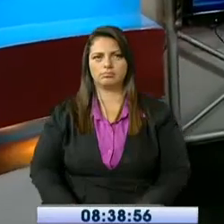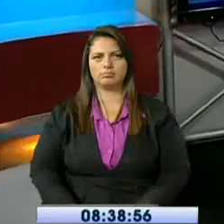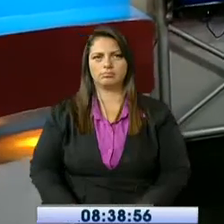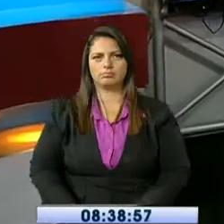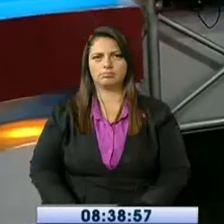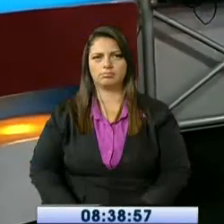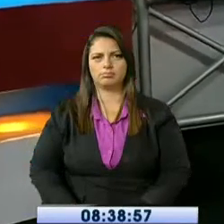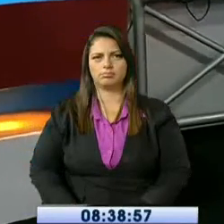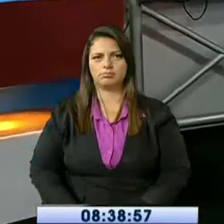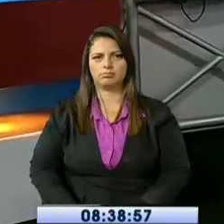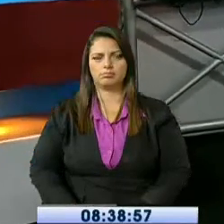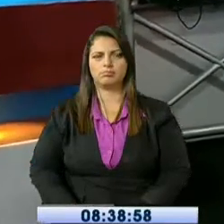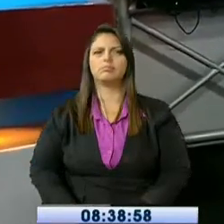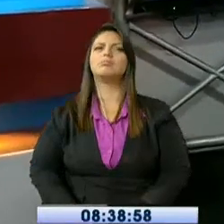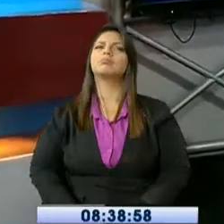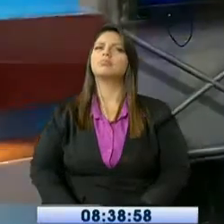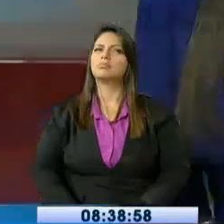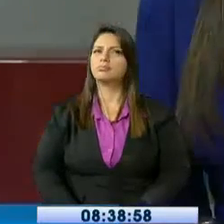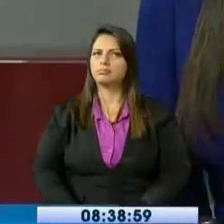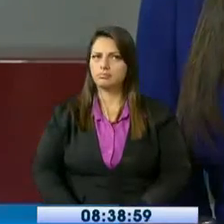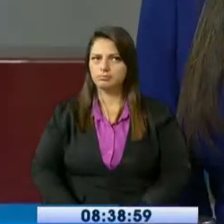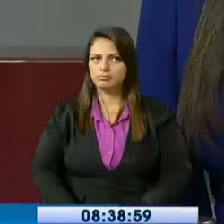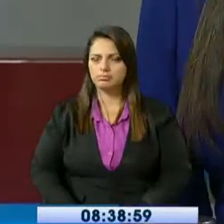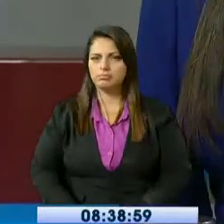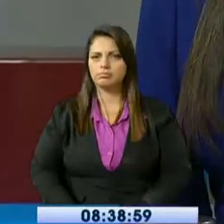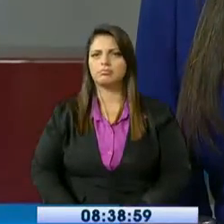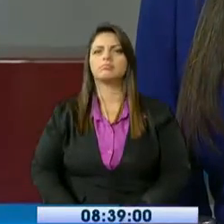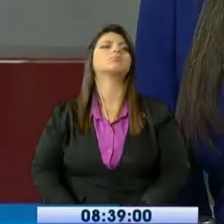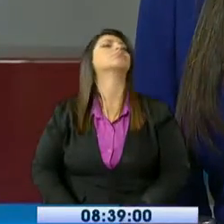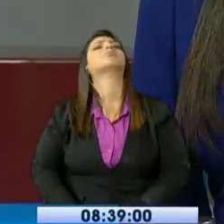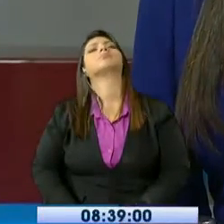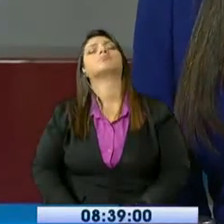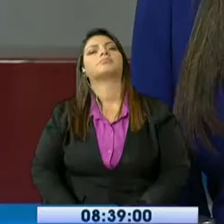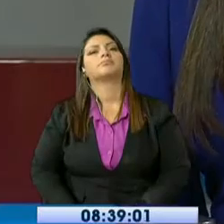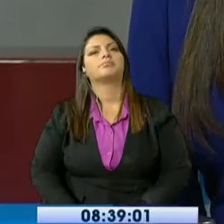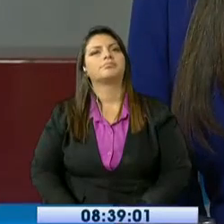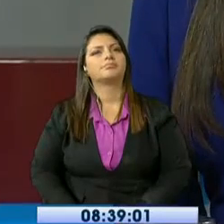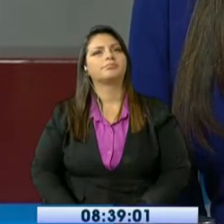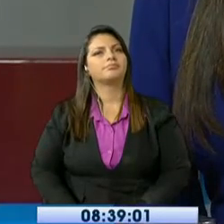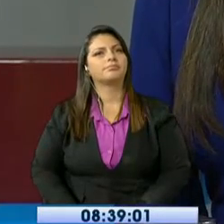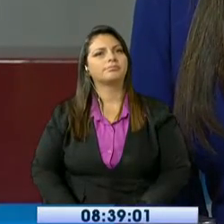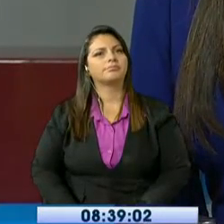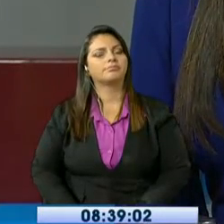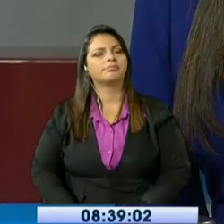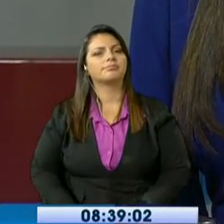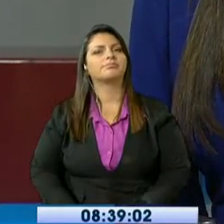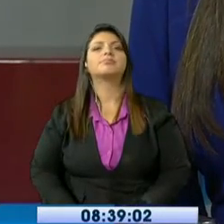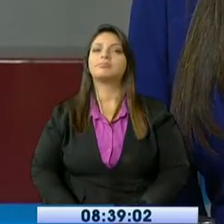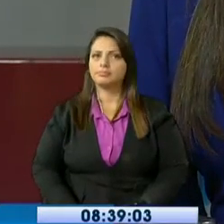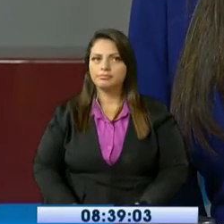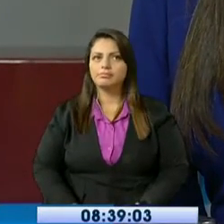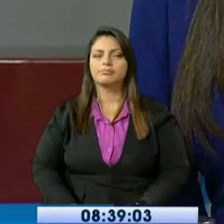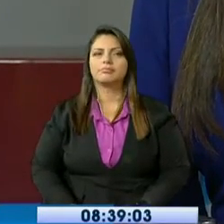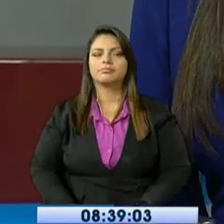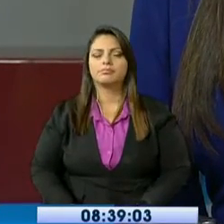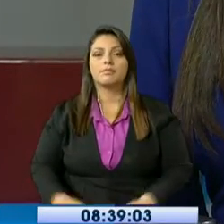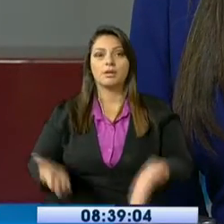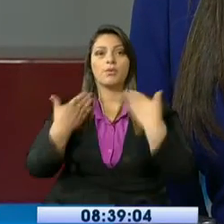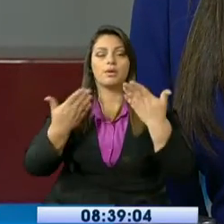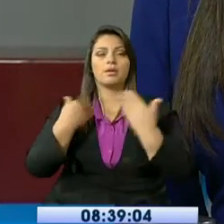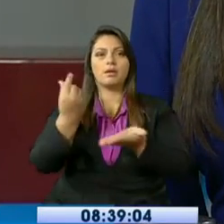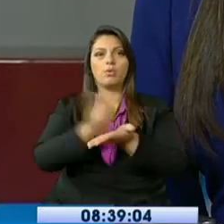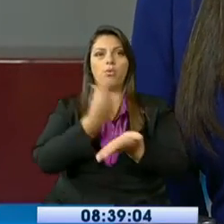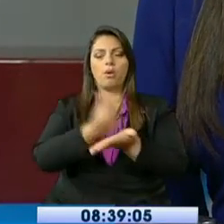9 integrantes de una misma familia fueron detenidos tras el operativo Impacto Sur 2 efectuado en el Guasmo en Guayaquil y que tuvo